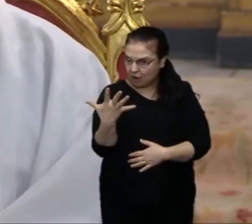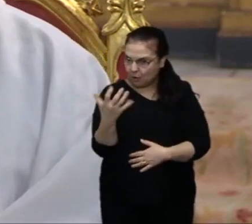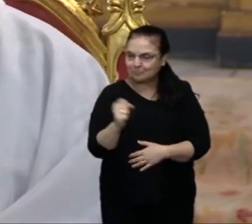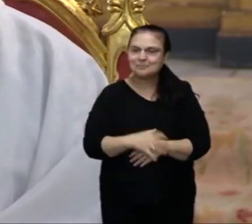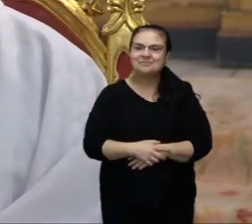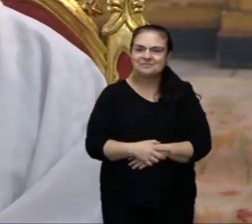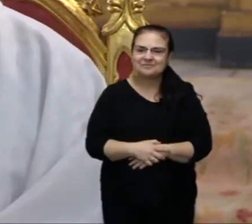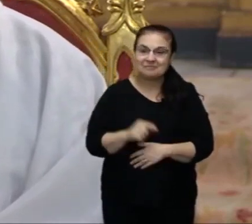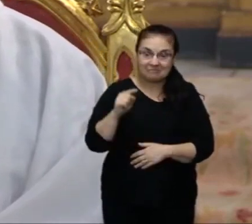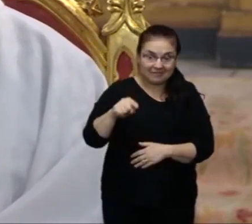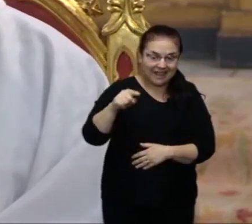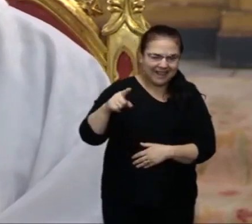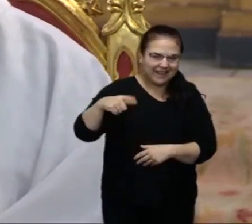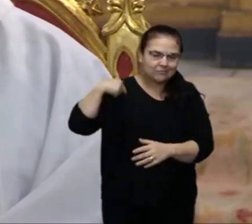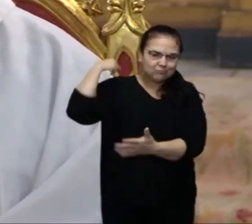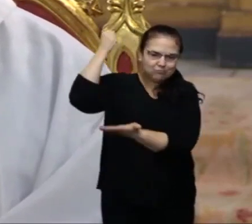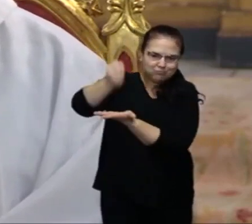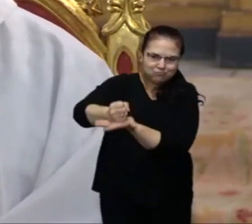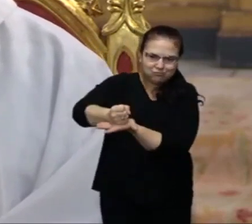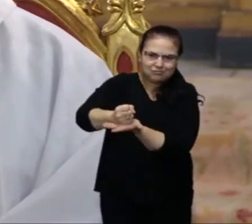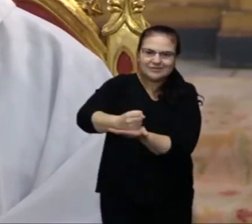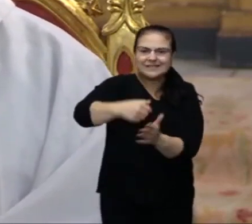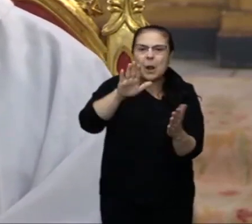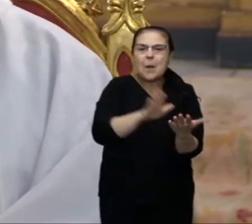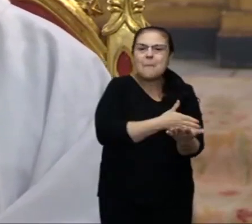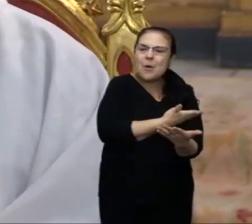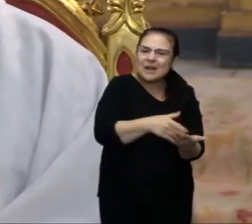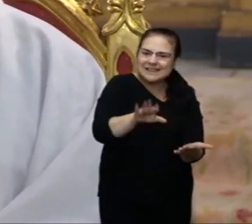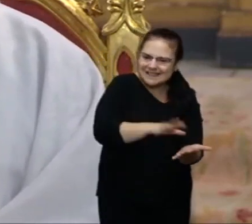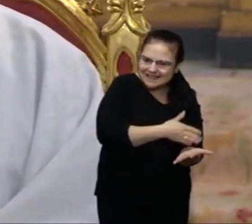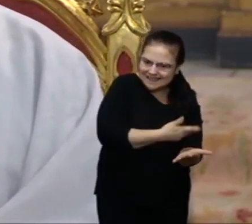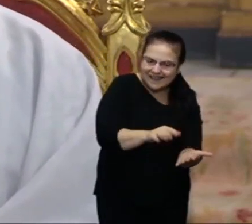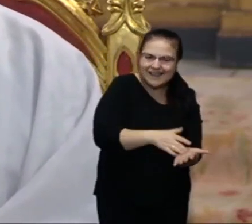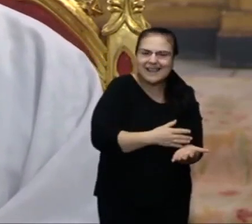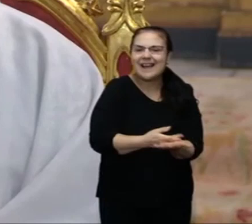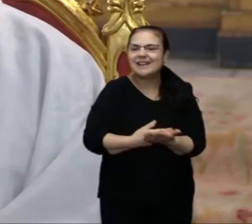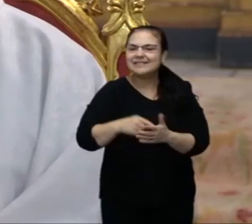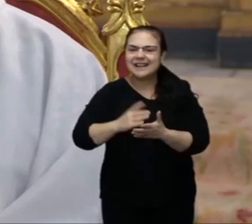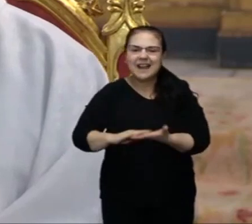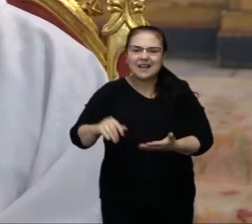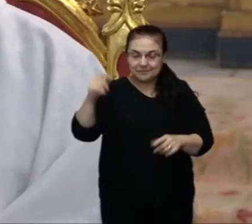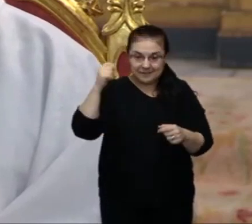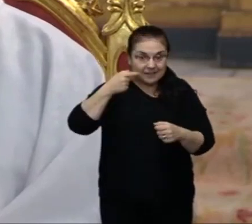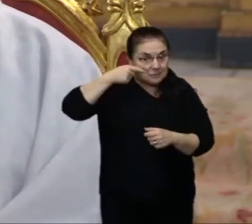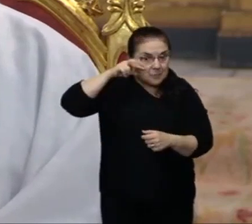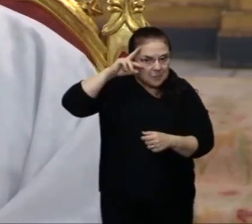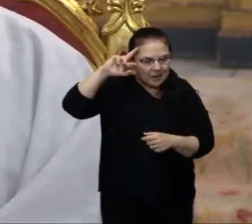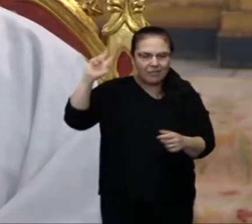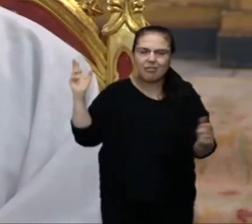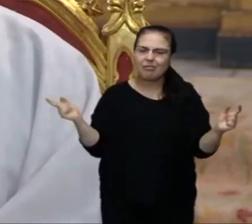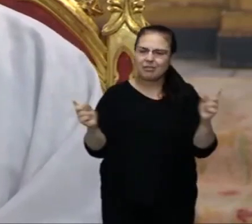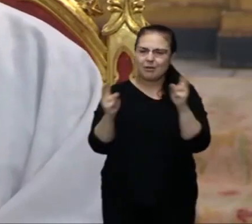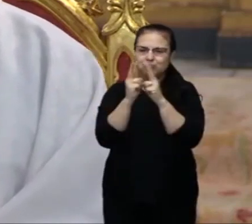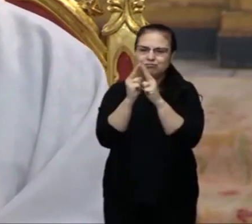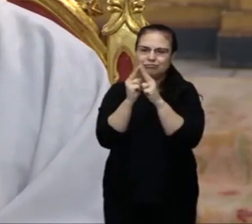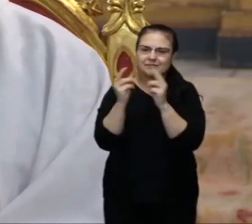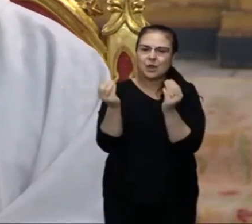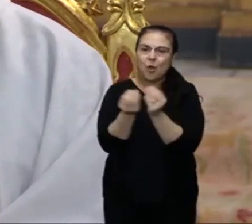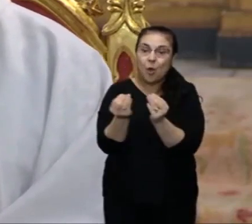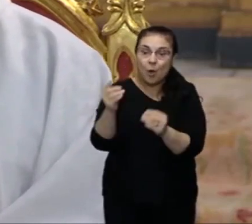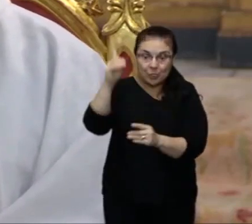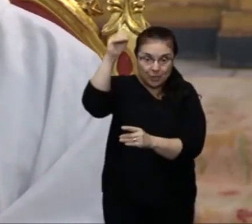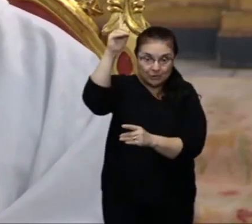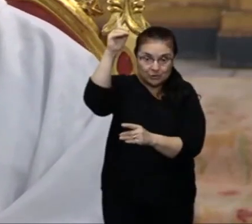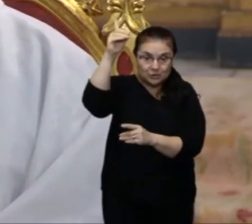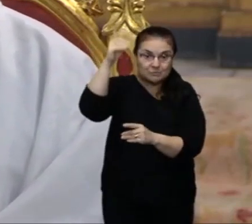nos ha legado sus escritos llenos de poesía y de unción, la experiencia del encuentro con Dios al que